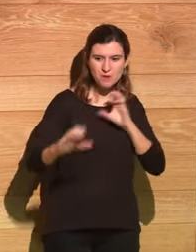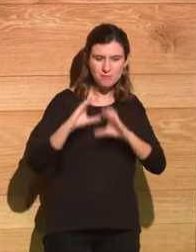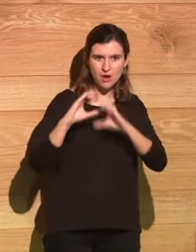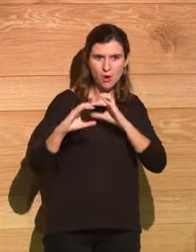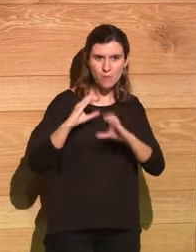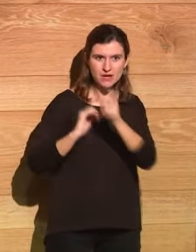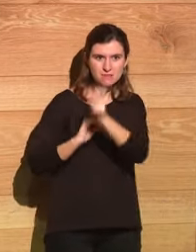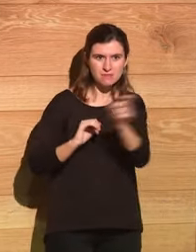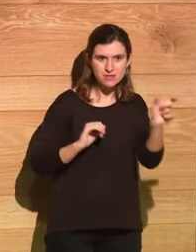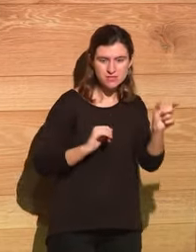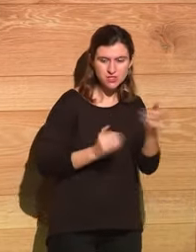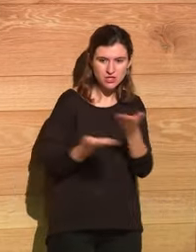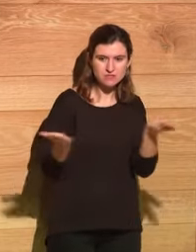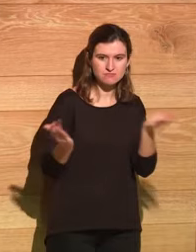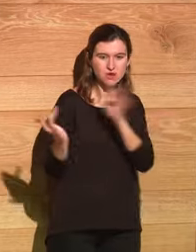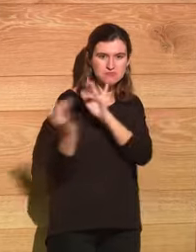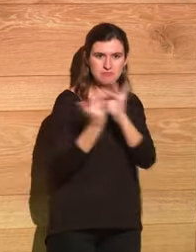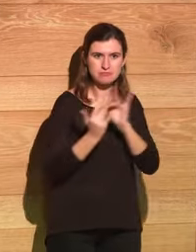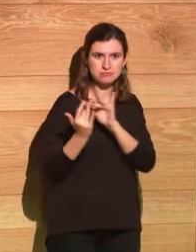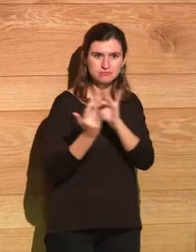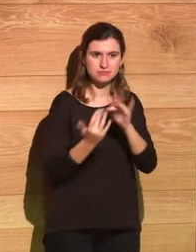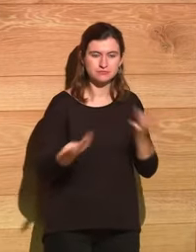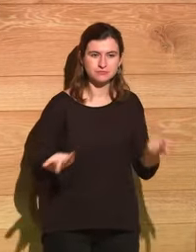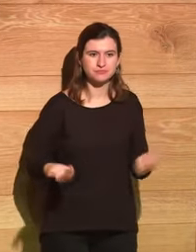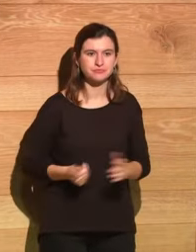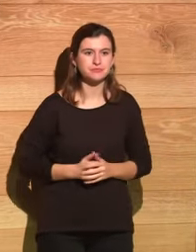de relacionarme con los otros, ¿no?